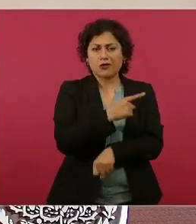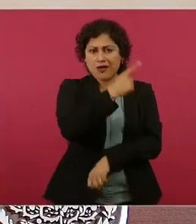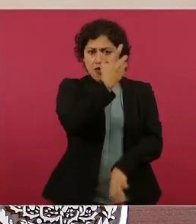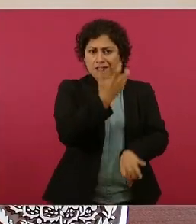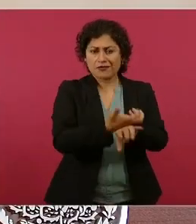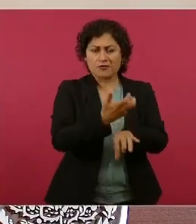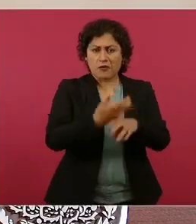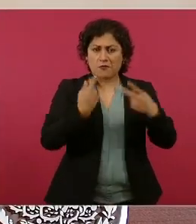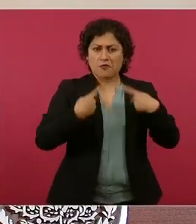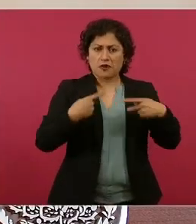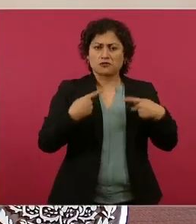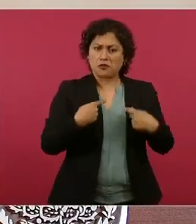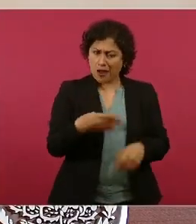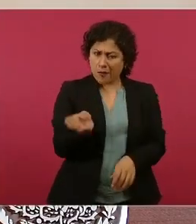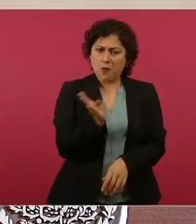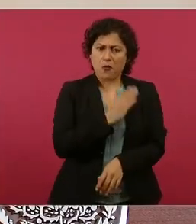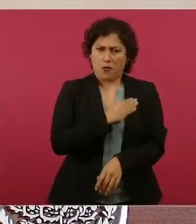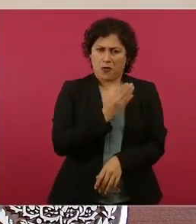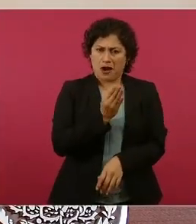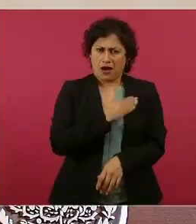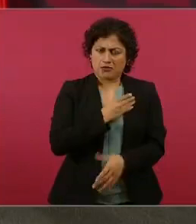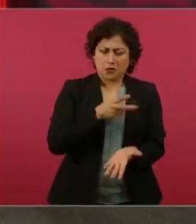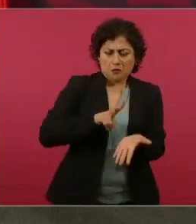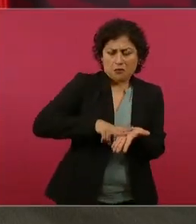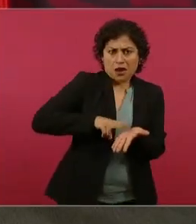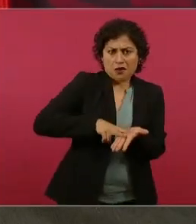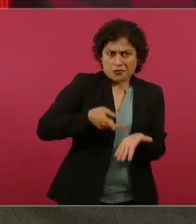apegado a valores,